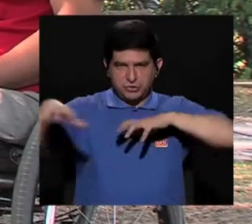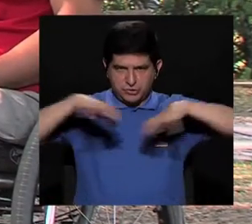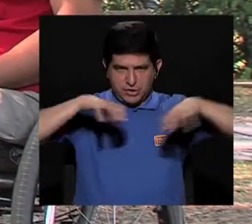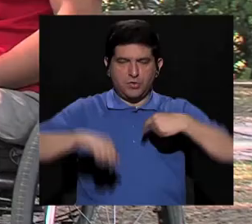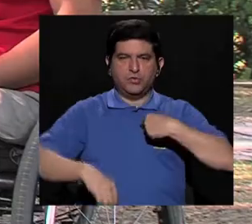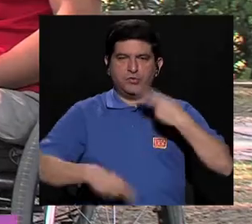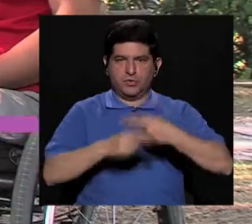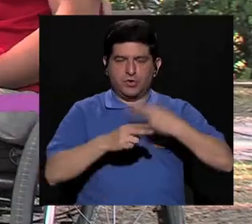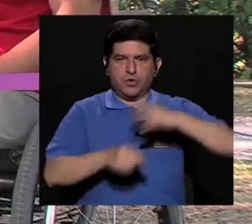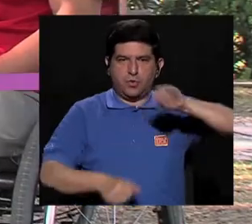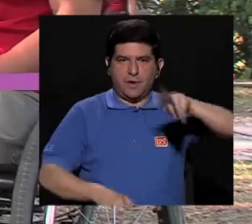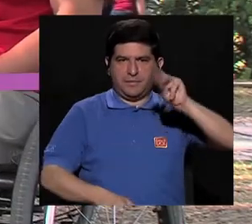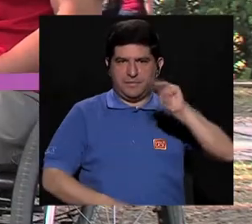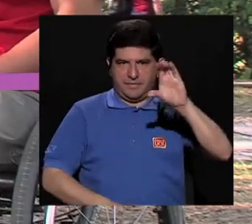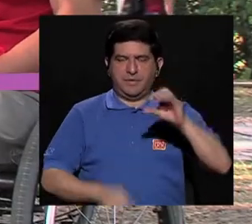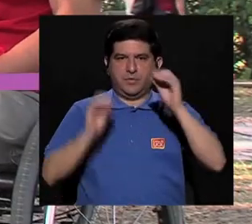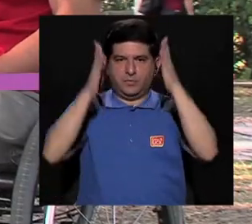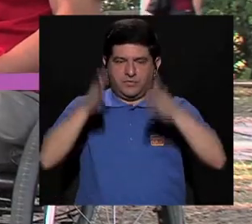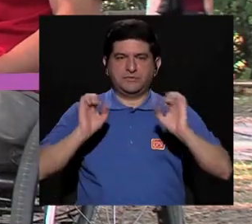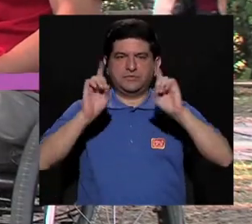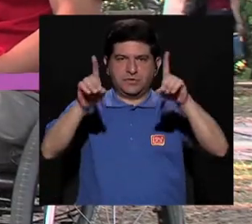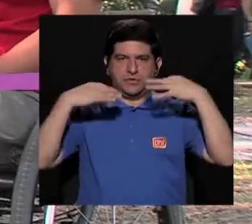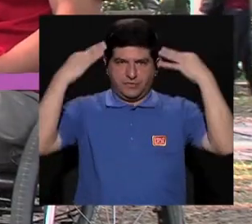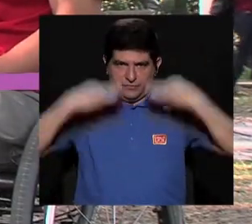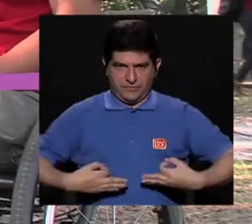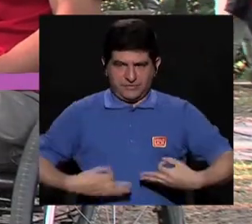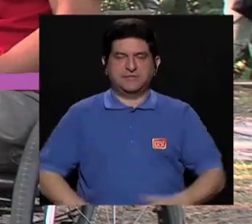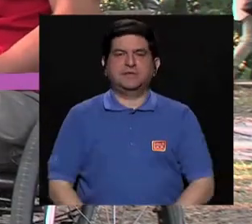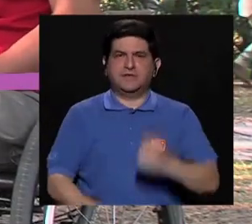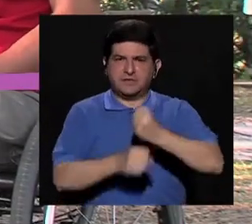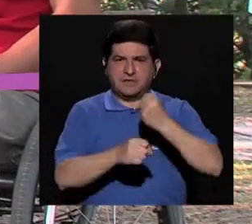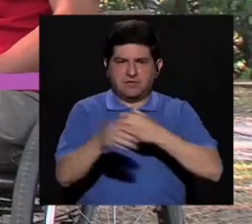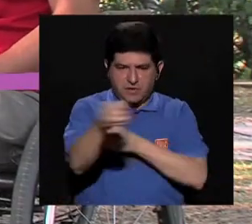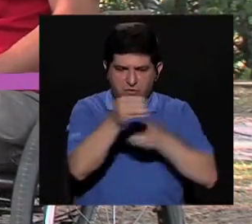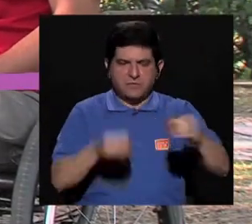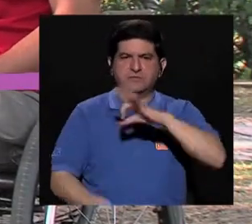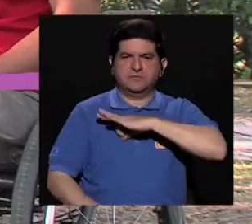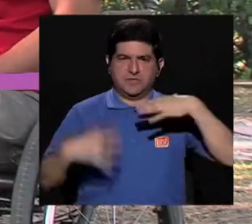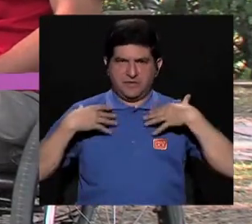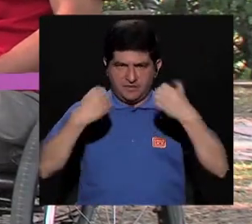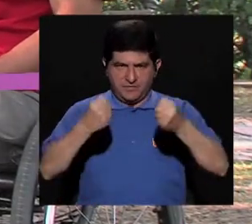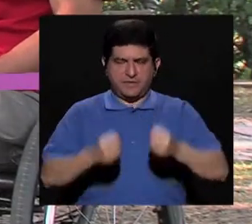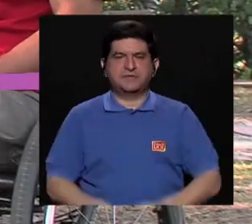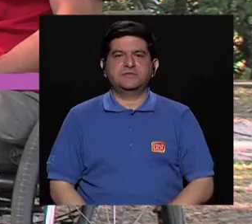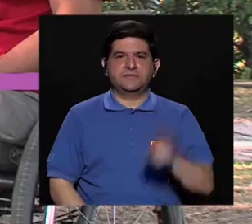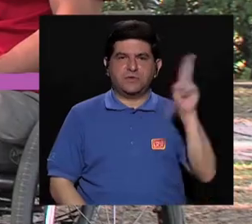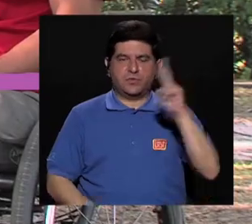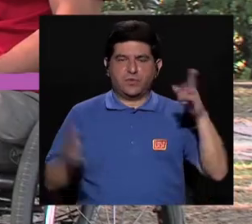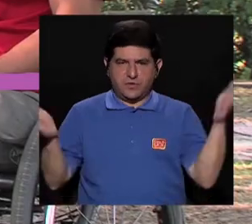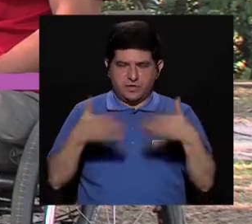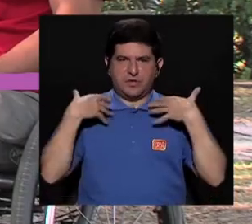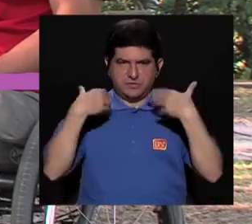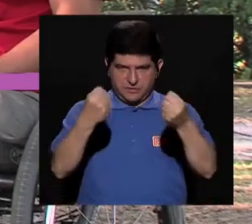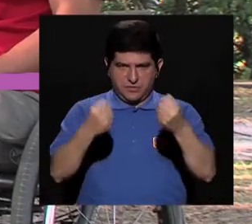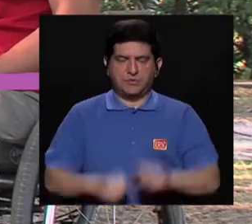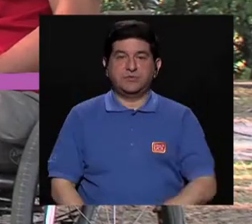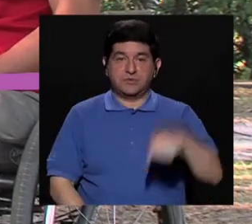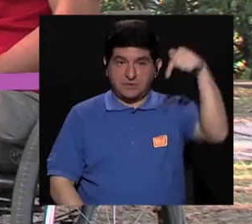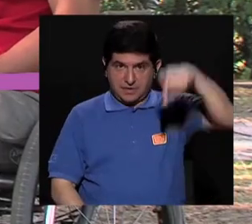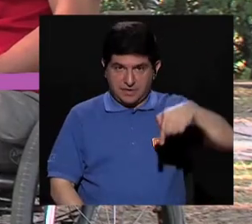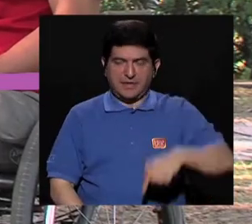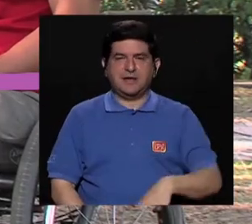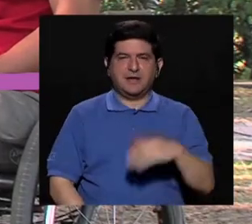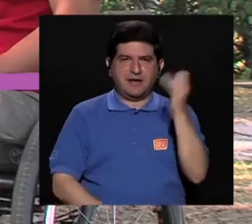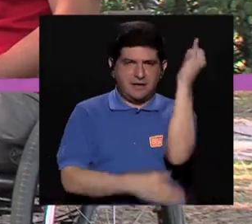Bienvenidos a Salud en Movimiento, mi nombre es Juan Manuel Camacho, soy profesor de Educación Física y trabajo en la Oficina de Bienestar y Salud en la Unidad de Promoción de la Salud.